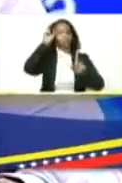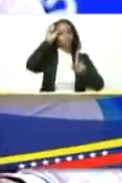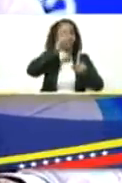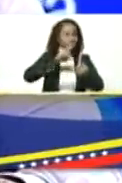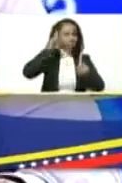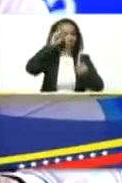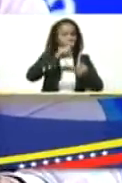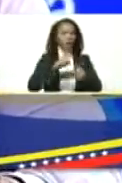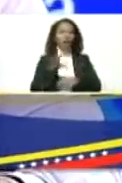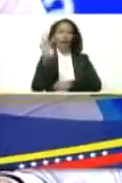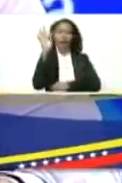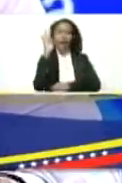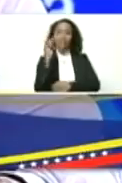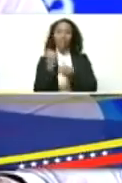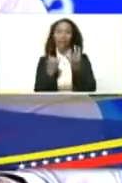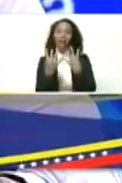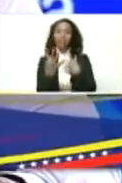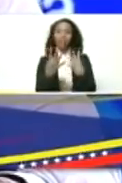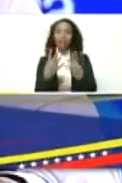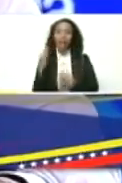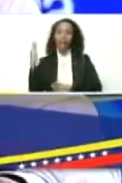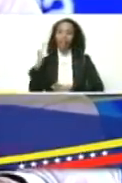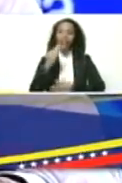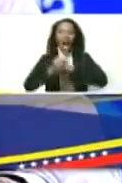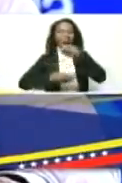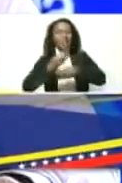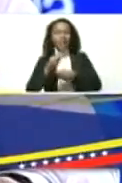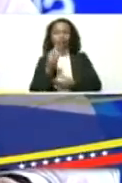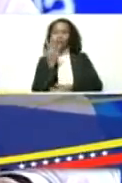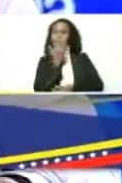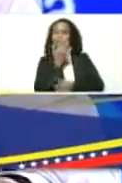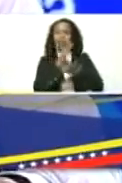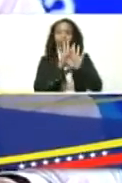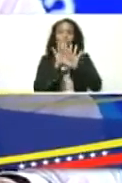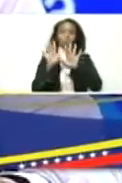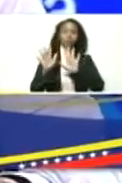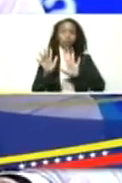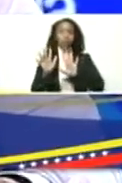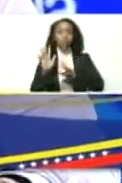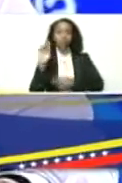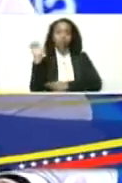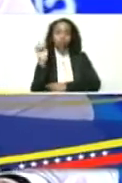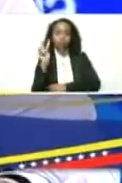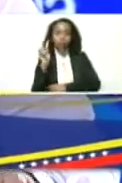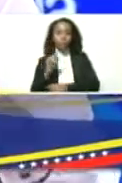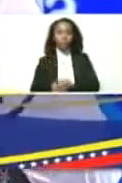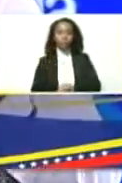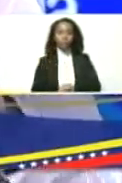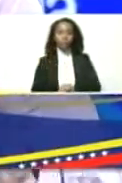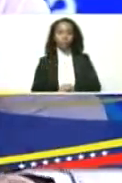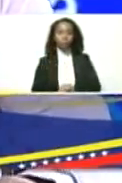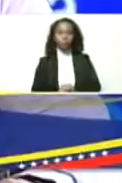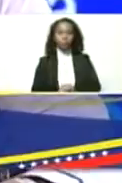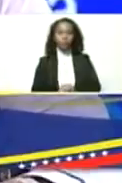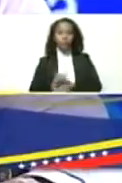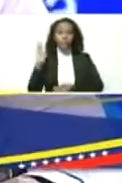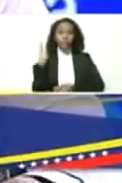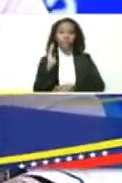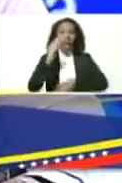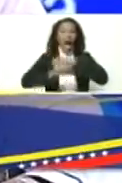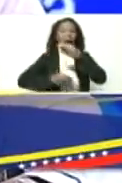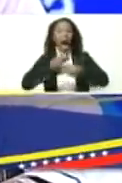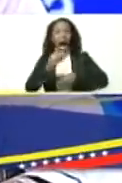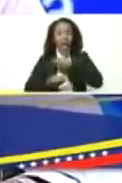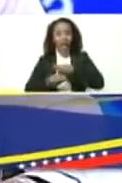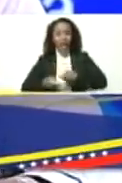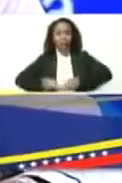está la F de la feria, que viene a ser Vitrina Venezuela. Vitrina Venezuela viene a garantizar el